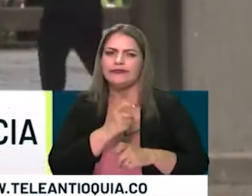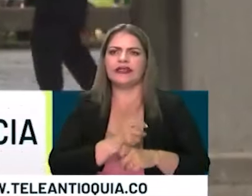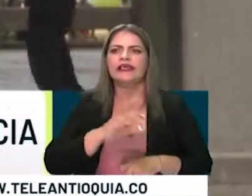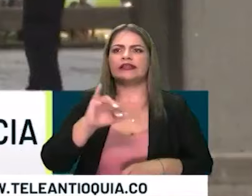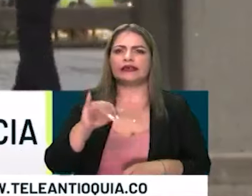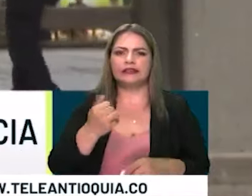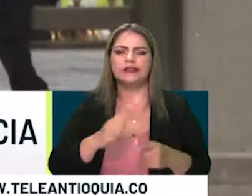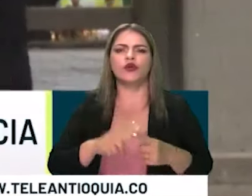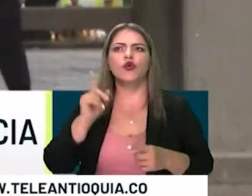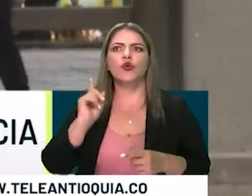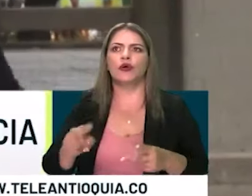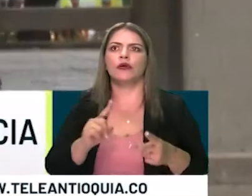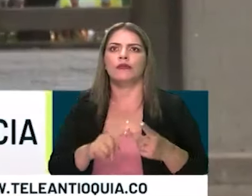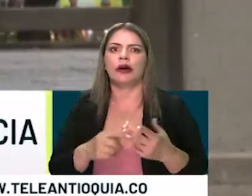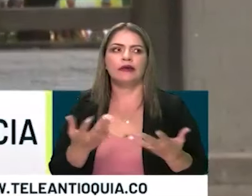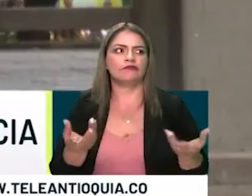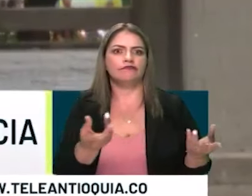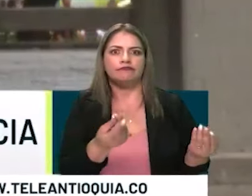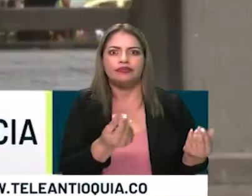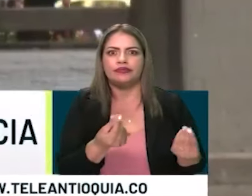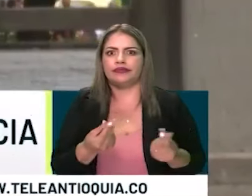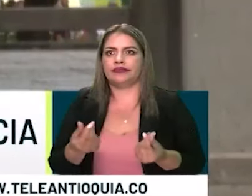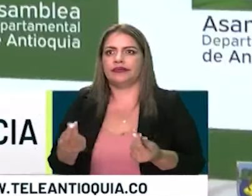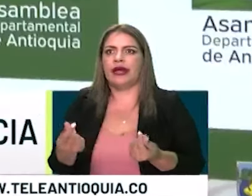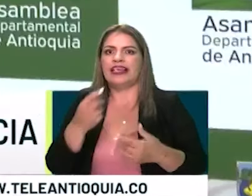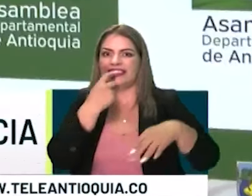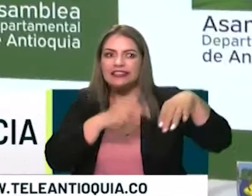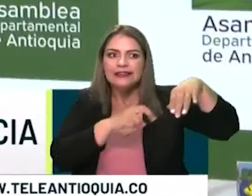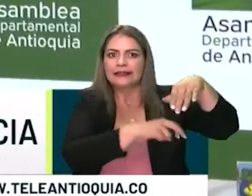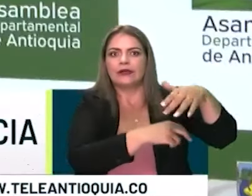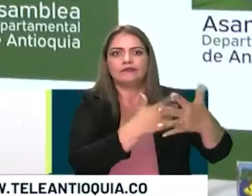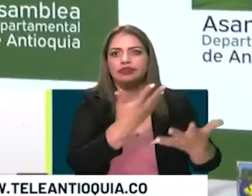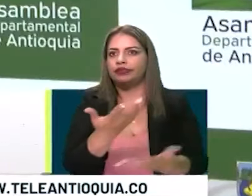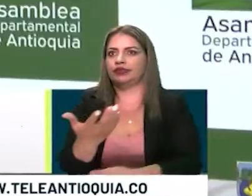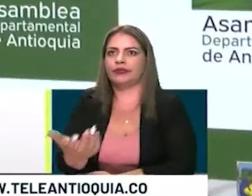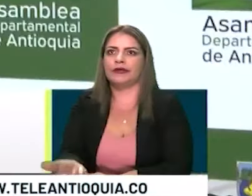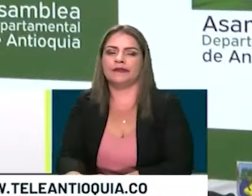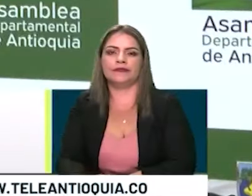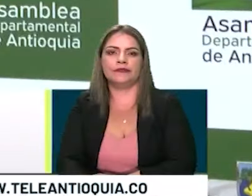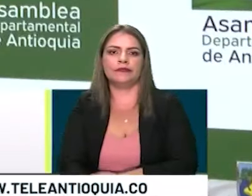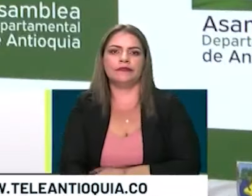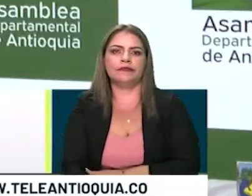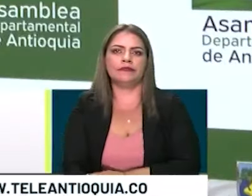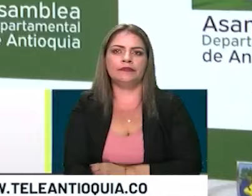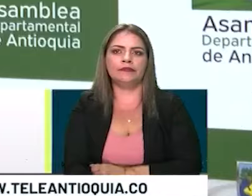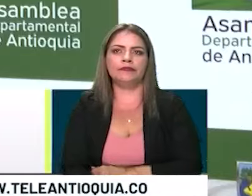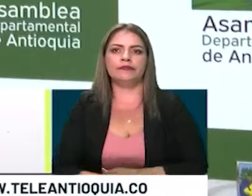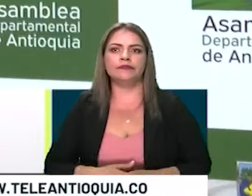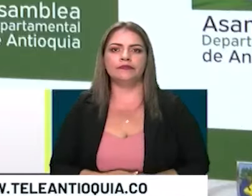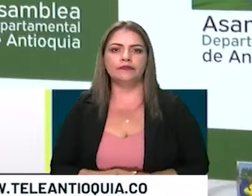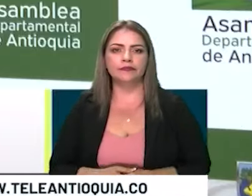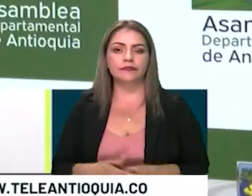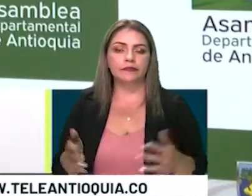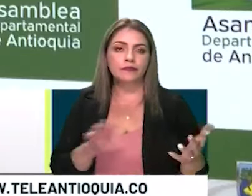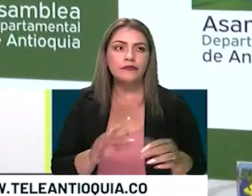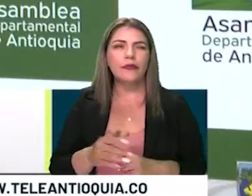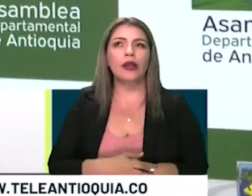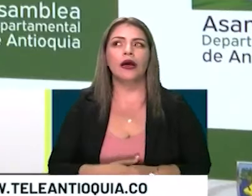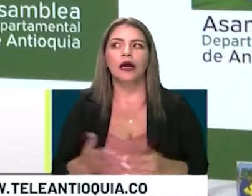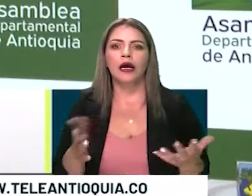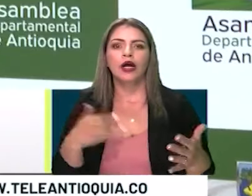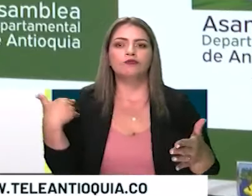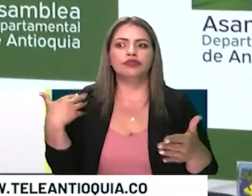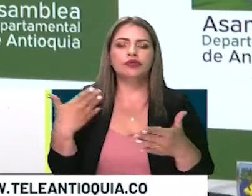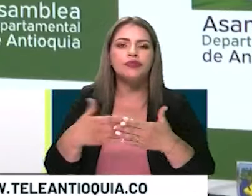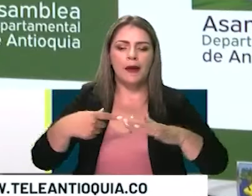principal fuente de ingresos, que es la minería. Un arrastre muy importante que tiene más de 200 años. De la economía,